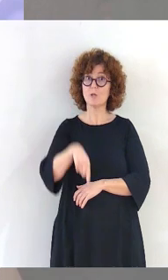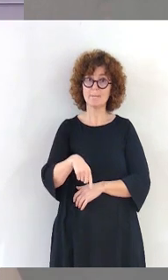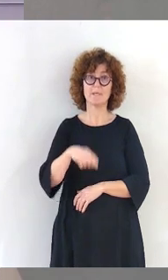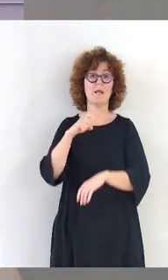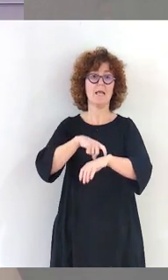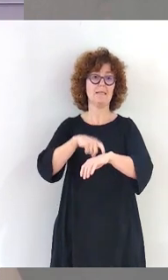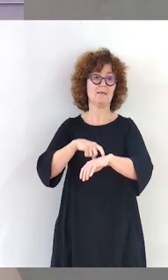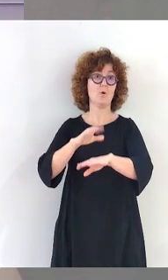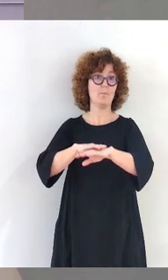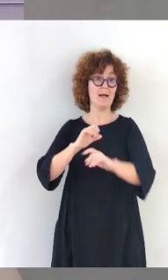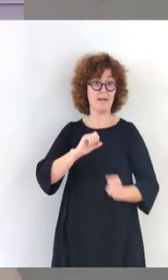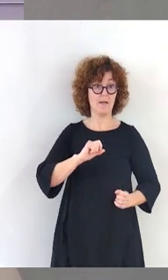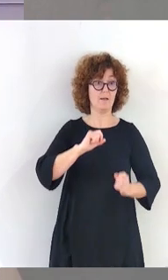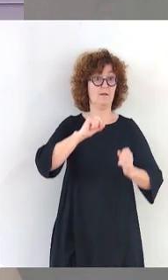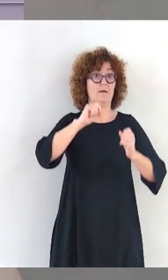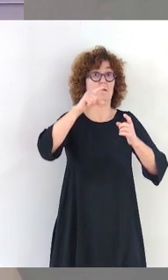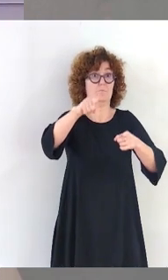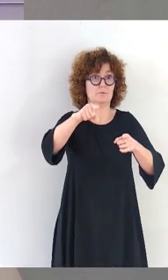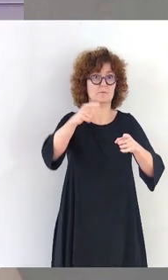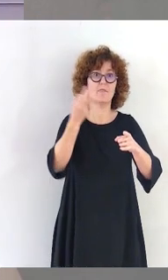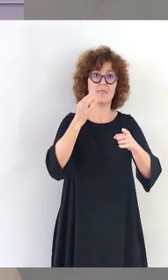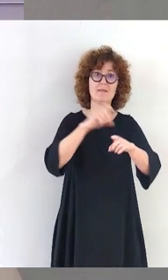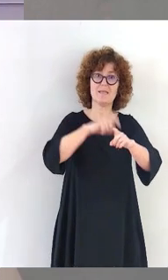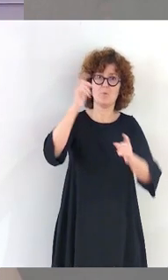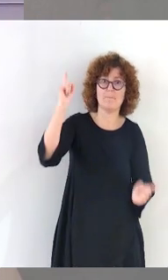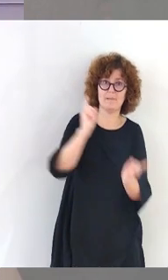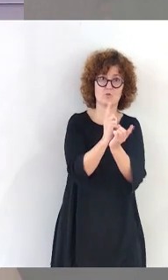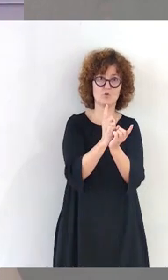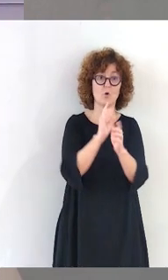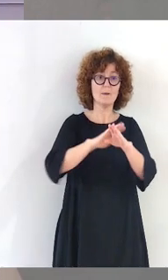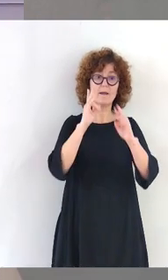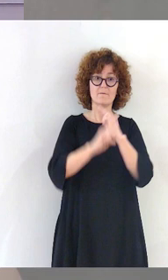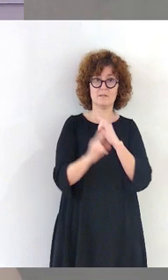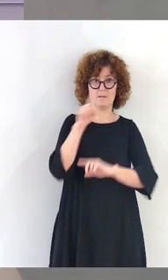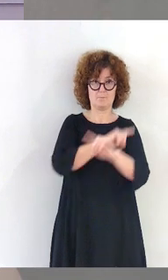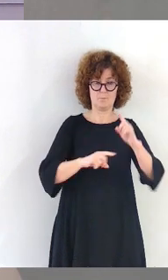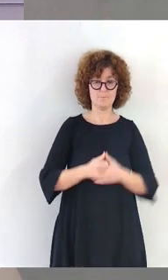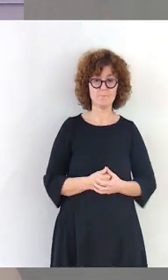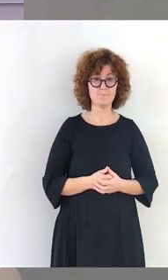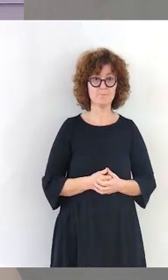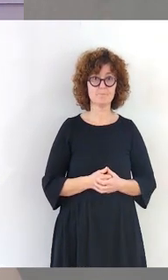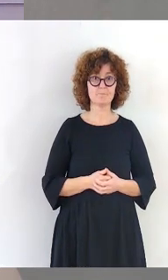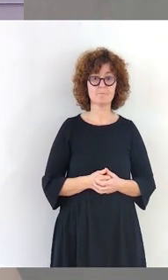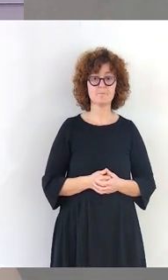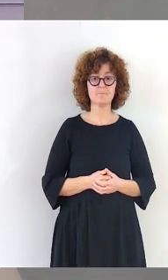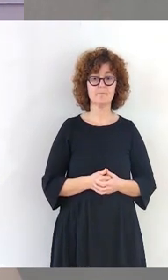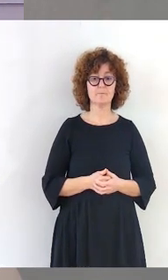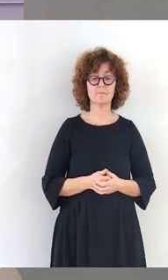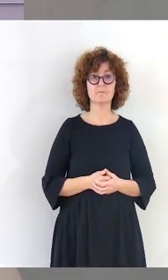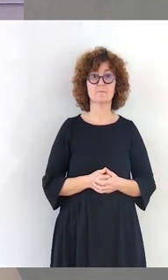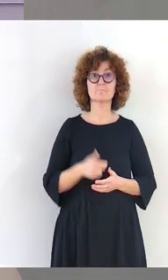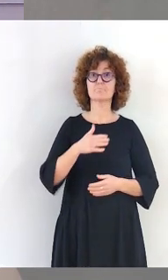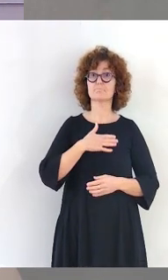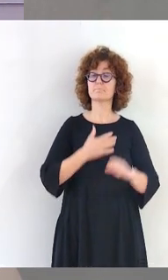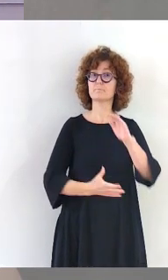el tiempo de desplazamiento de estas personas para para evitar este estos riesgos el el movimiento ha